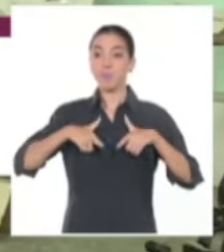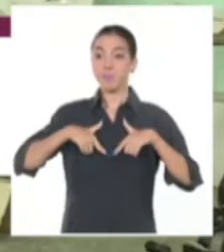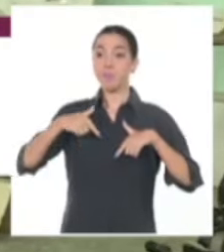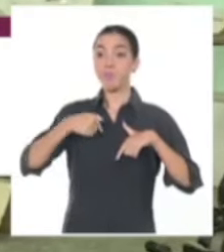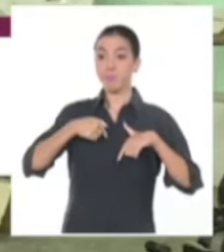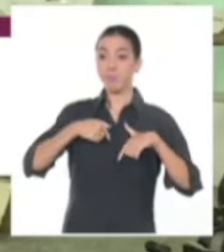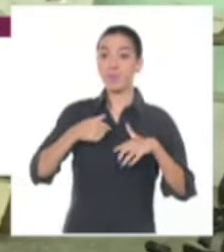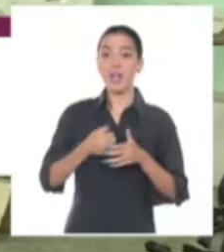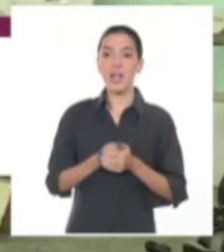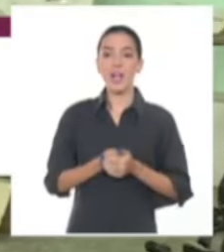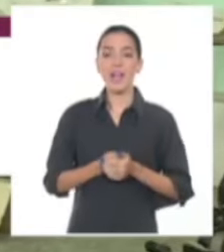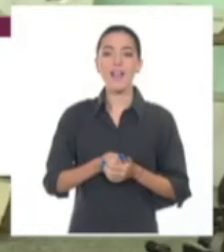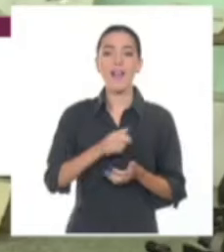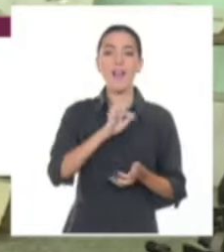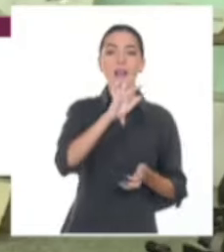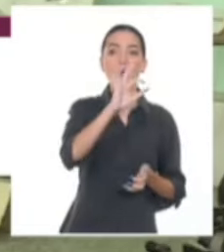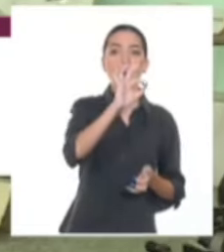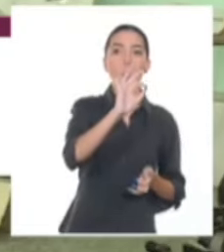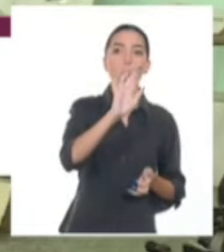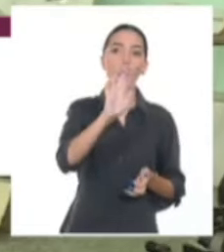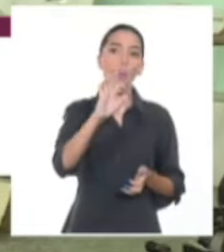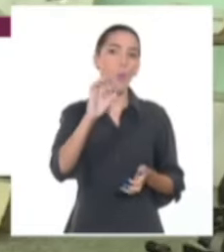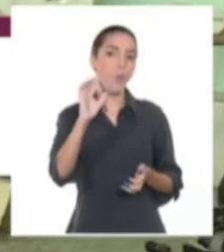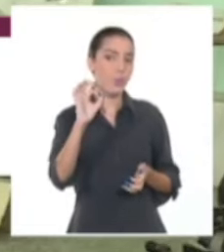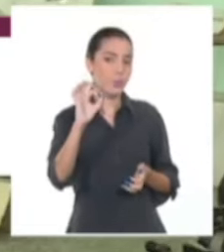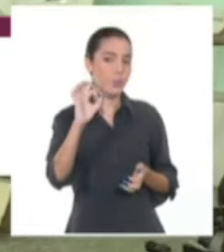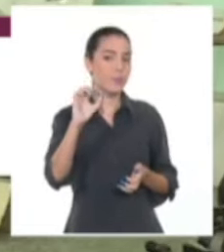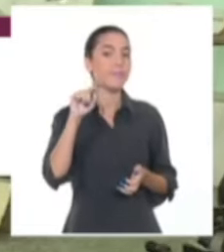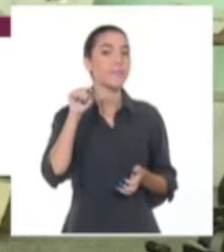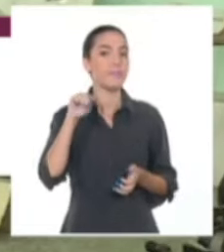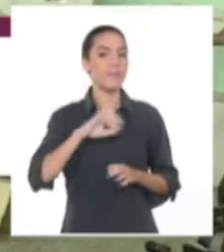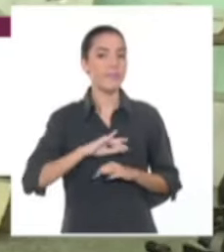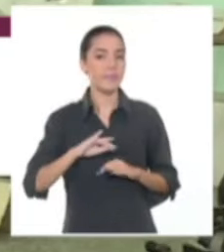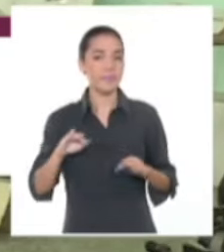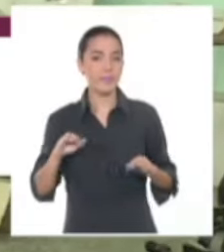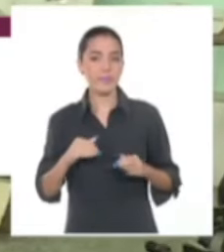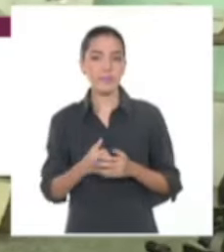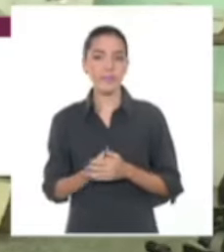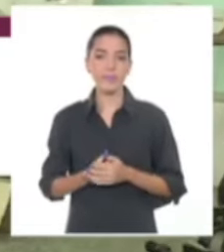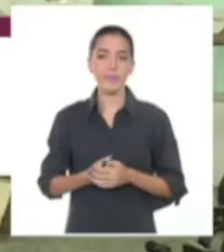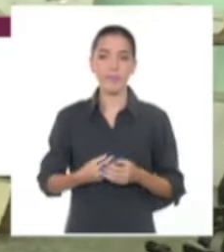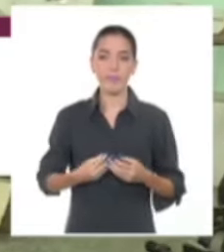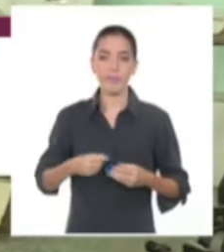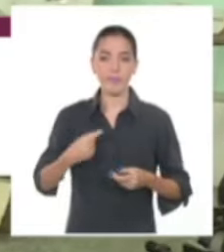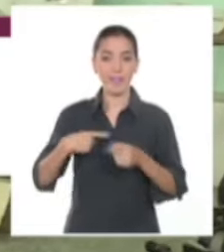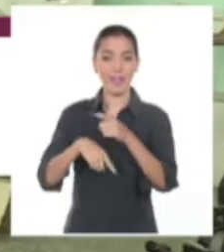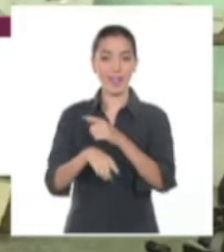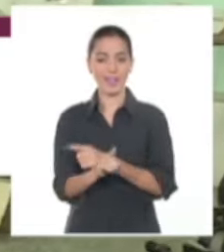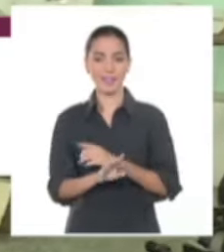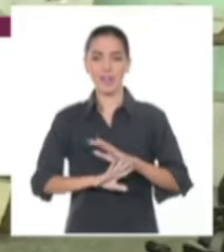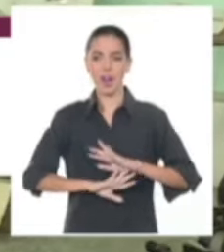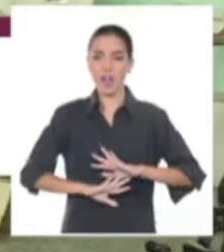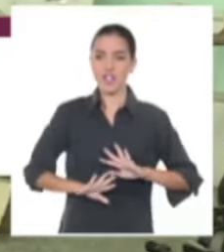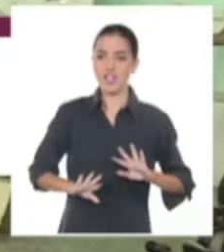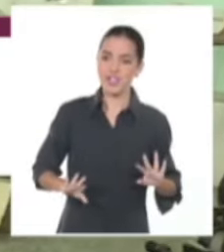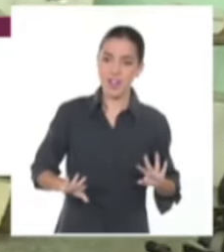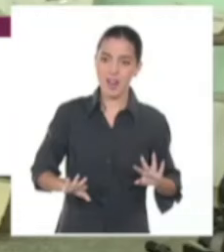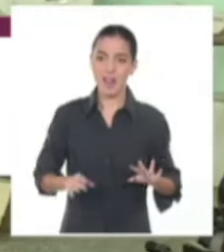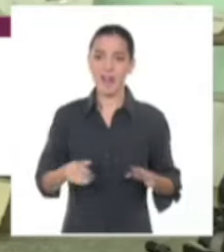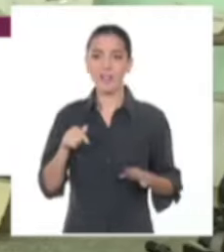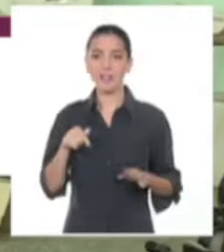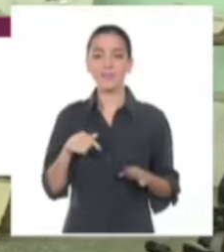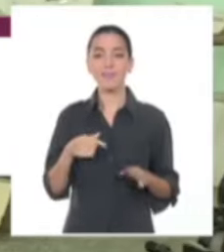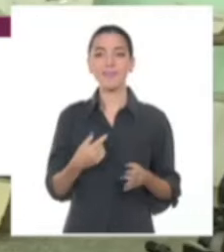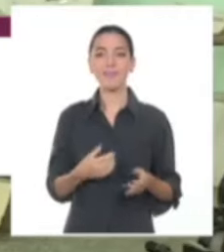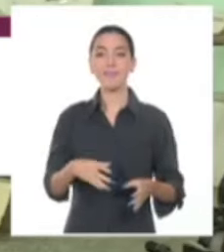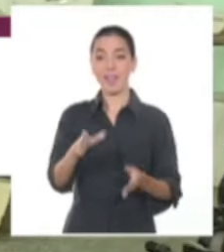química y entonces eso ya me dio entrada libre sin necesidad de hacer prueba de ingreso aquí al IPBC. Y bueno, aquí estoy y me mantengo